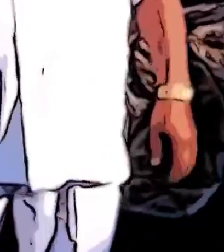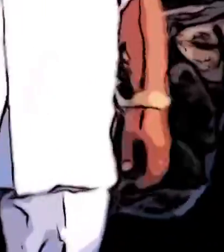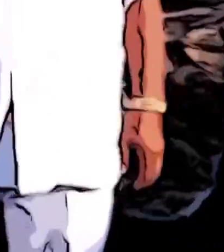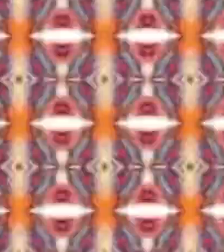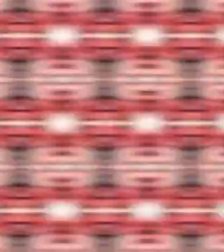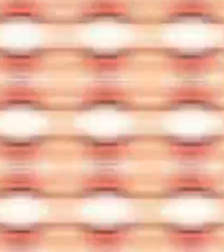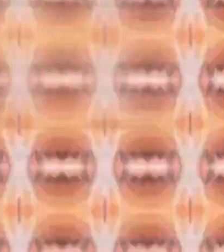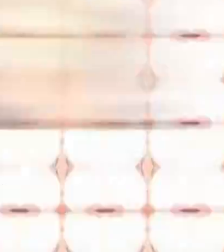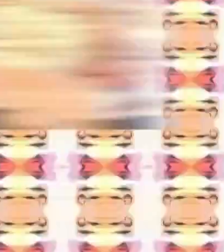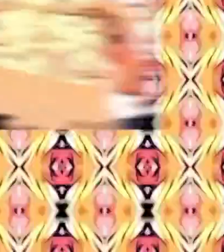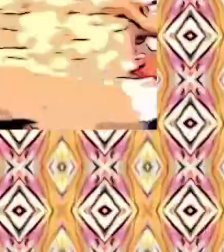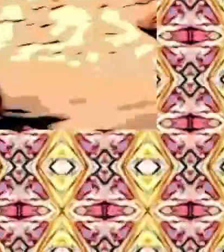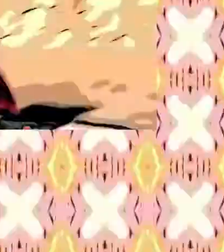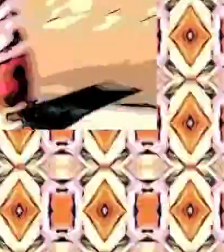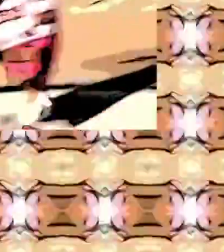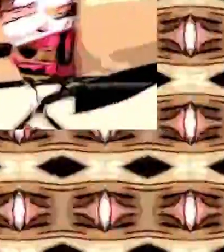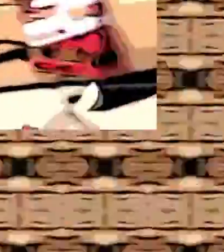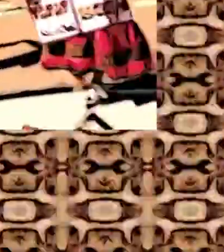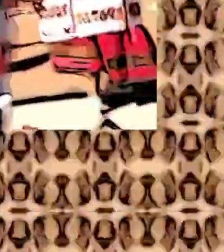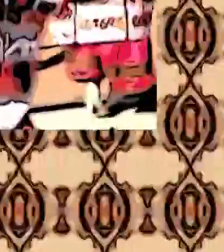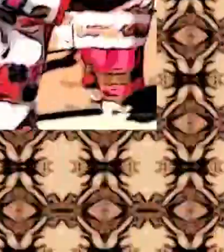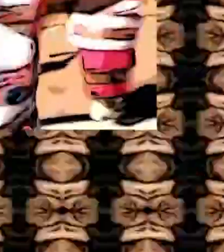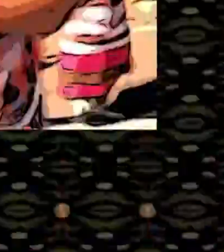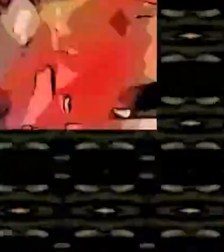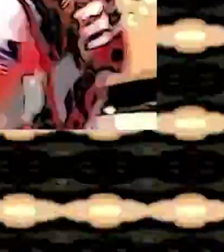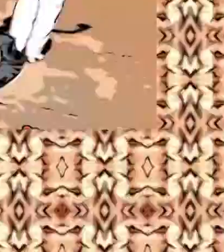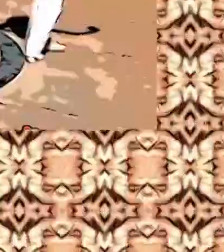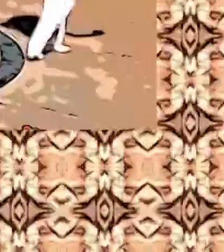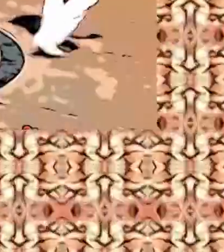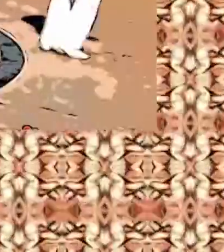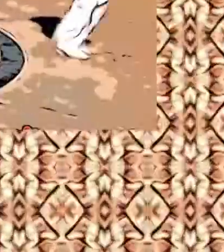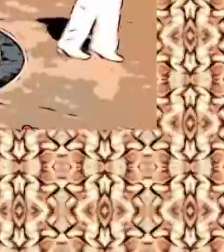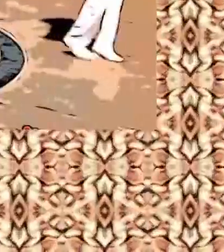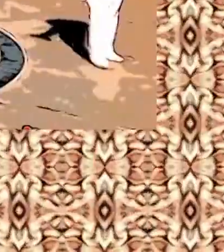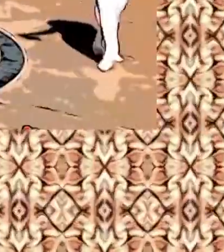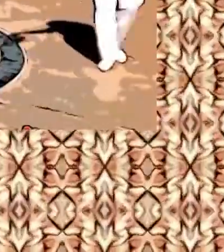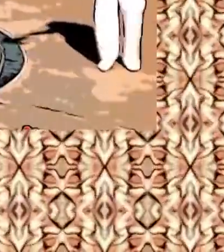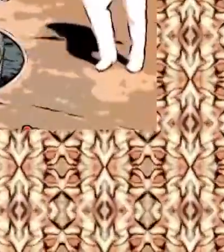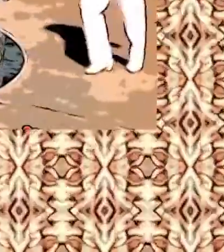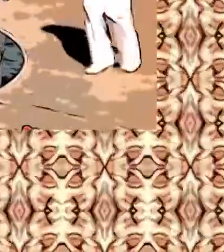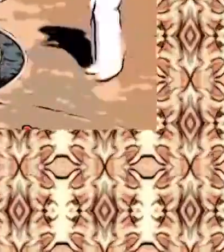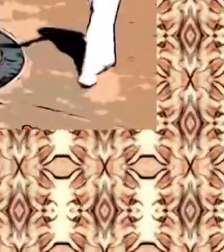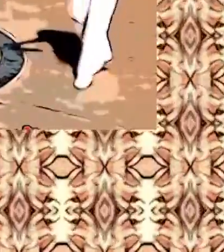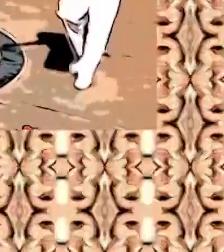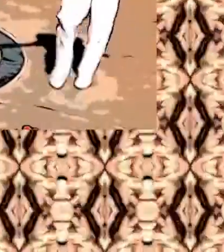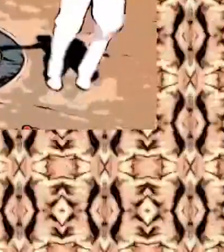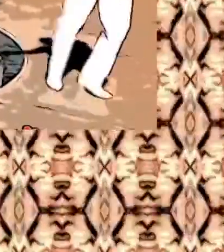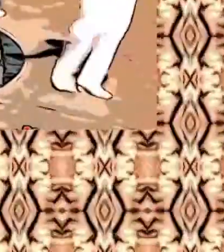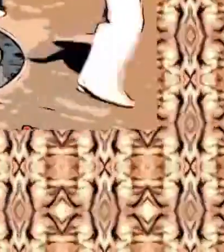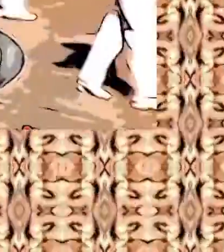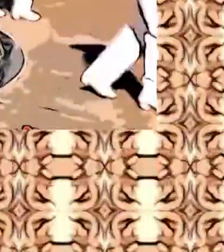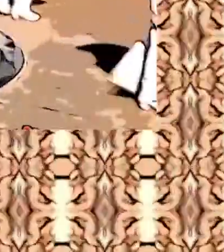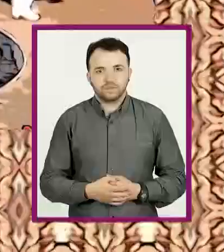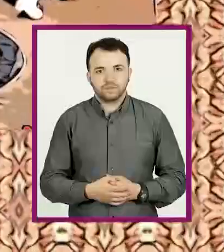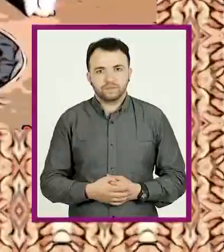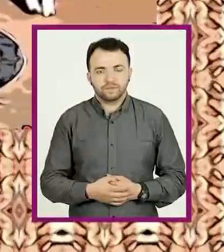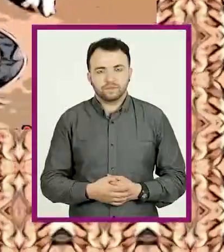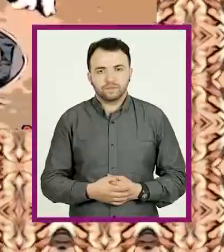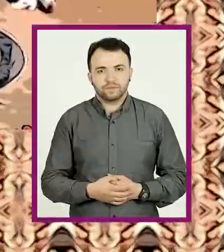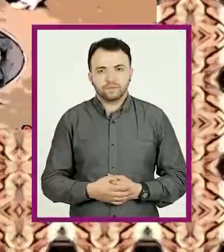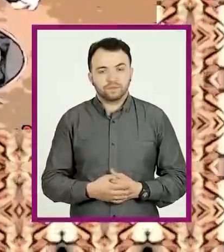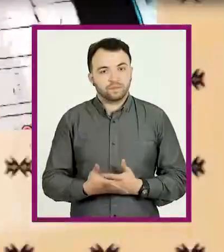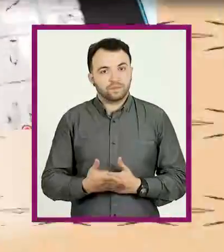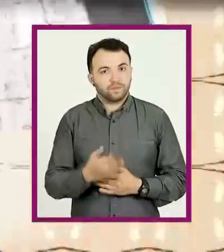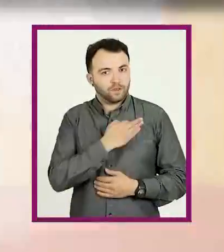pa' que todo el mundo sepa que para bailar chilena no hay mejor que mi negrita costeña de pura